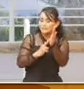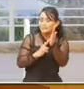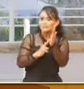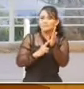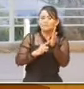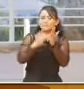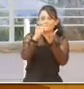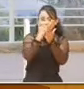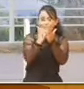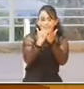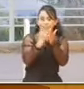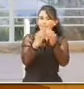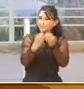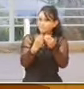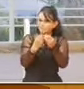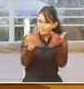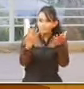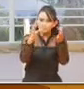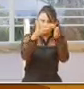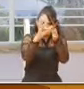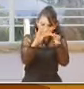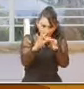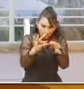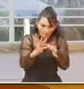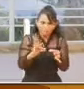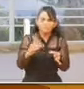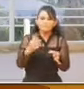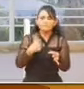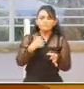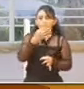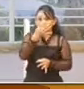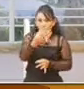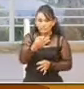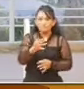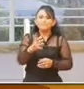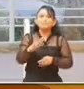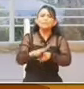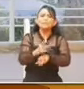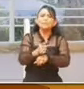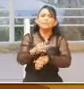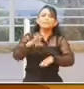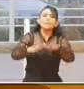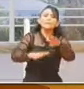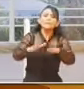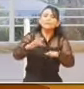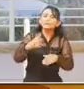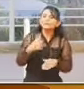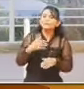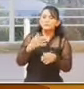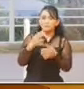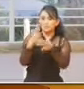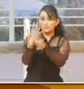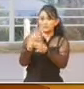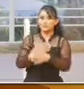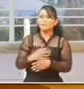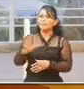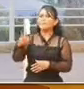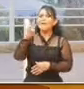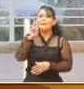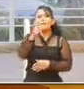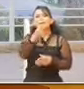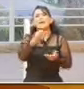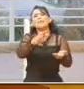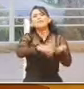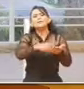muy específicas, y lo digo por aquellas personas que se me han acercado a decirme: aquí hay un centro de salud que no cuenta con